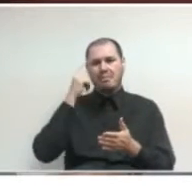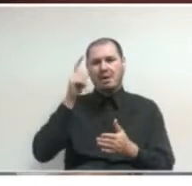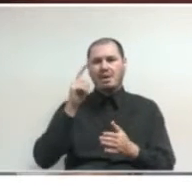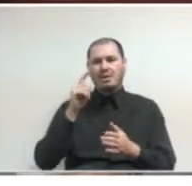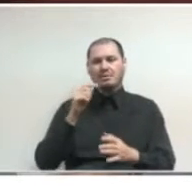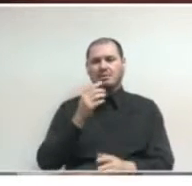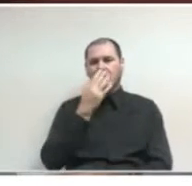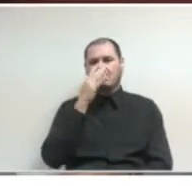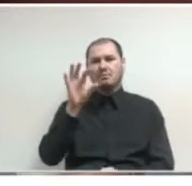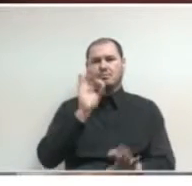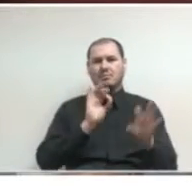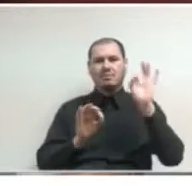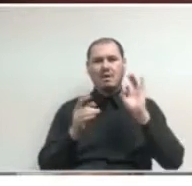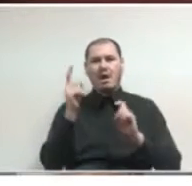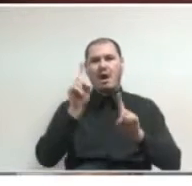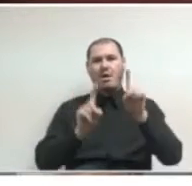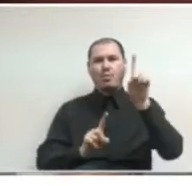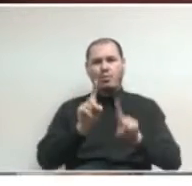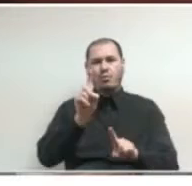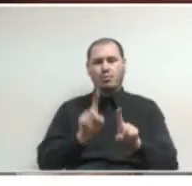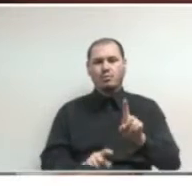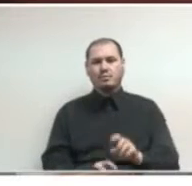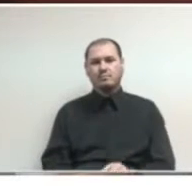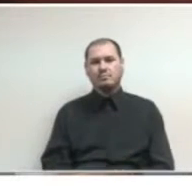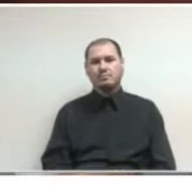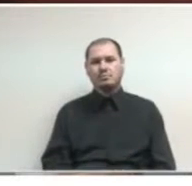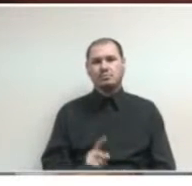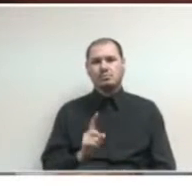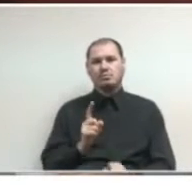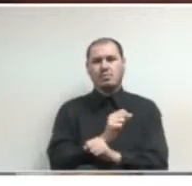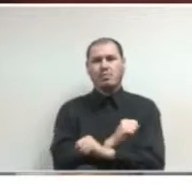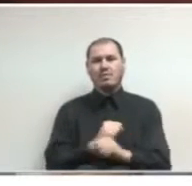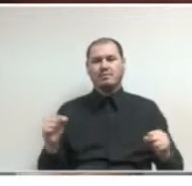Los postulantes se registran para. No, oye, registrar. Escriban, fuera, digo, oye,